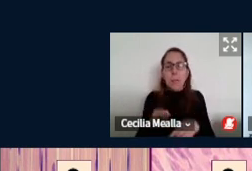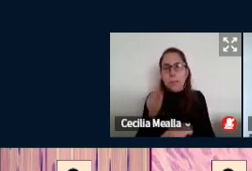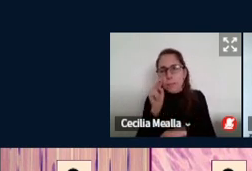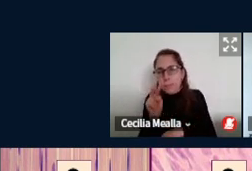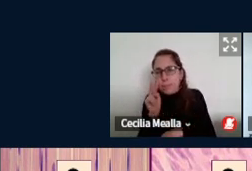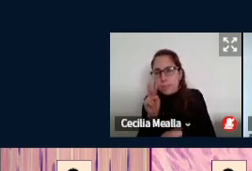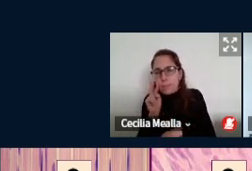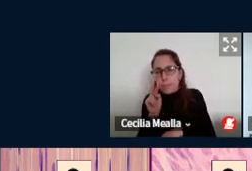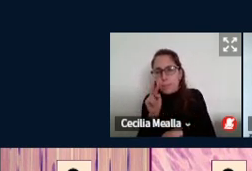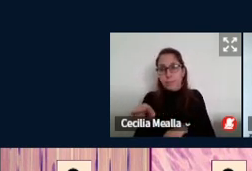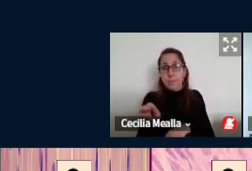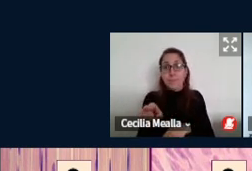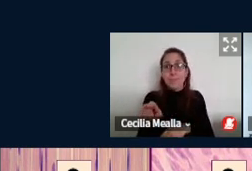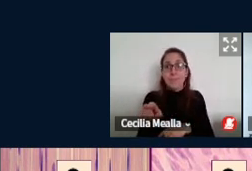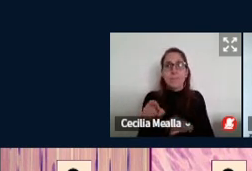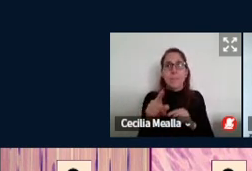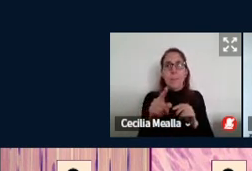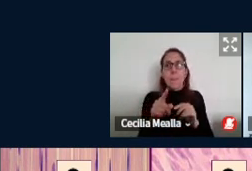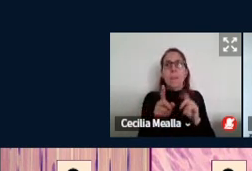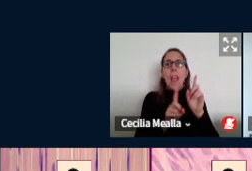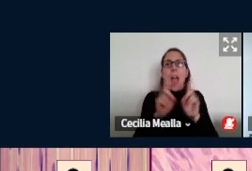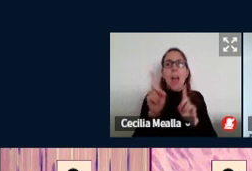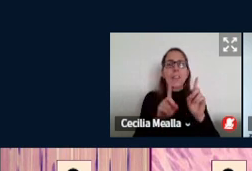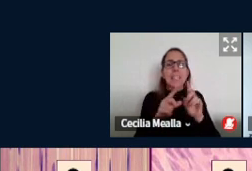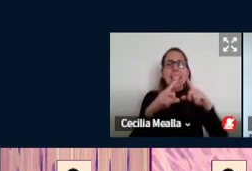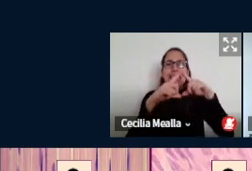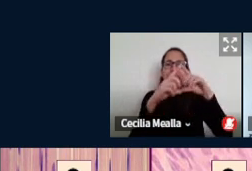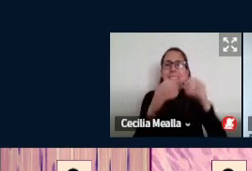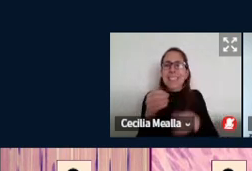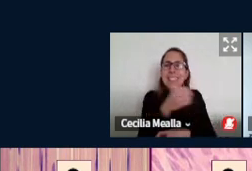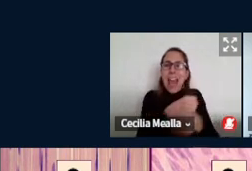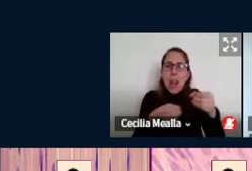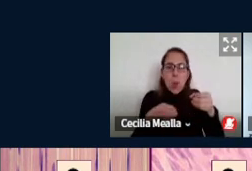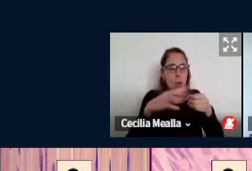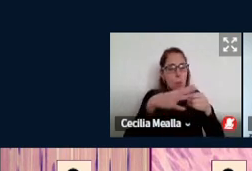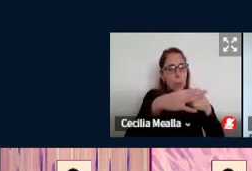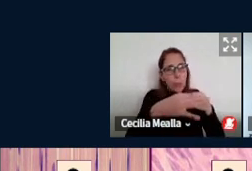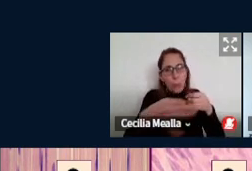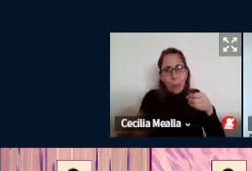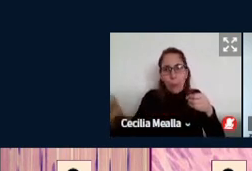llegar a ver cómo esas células tienen ramificaciones, ¿sí?